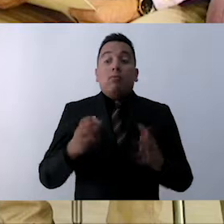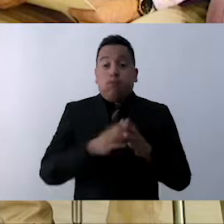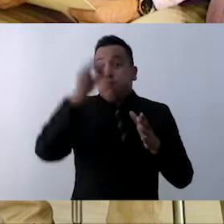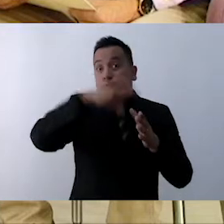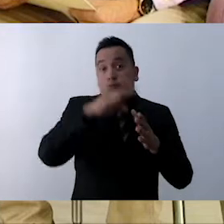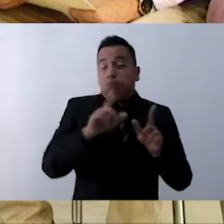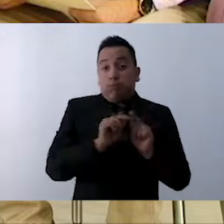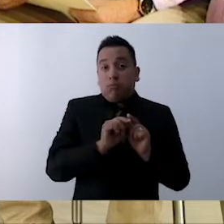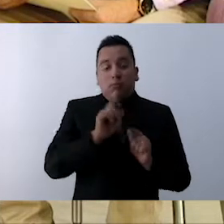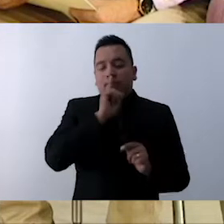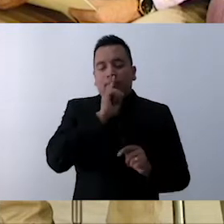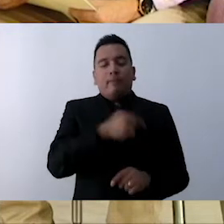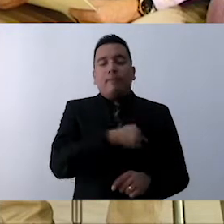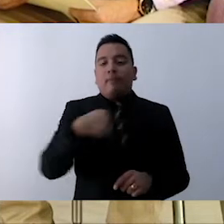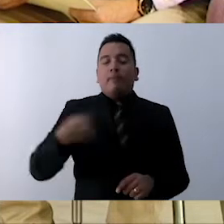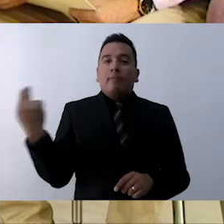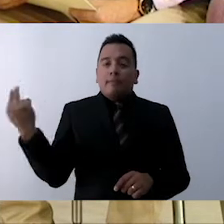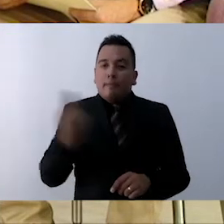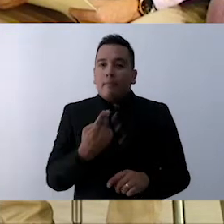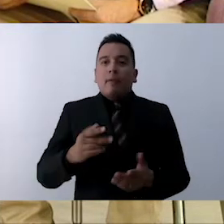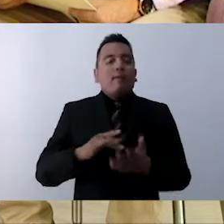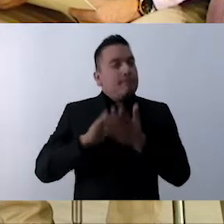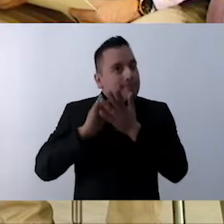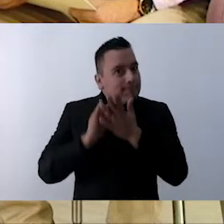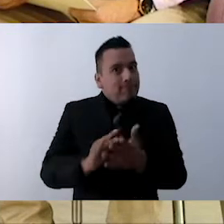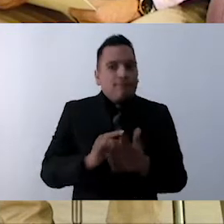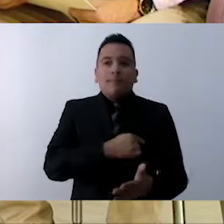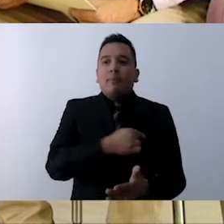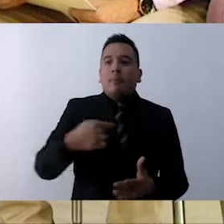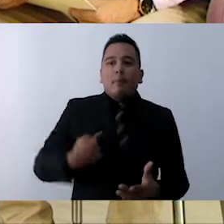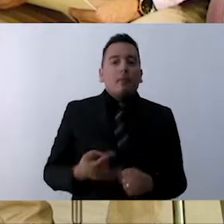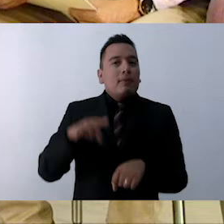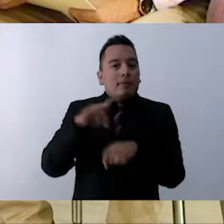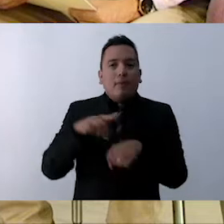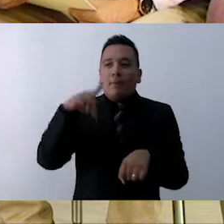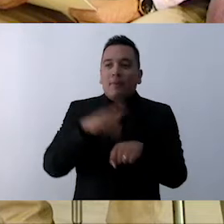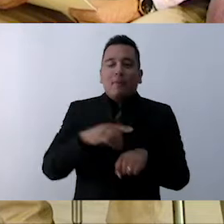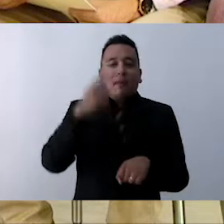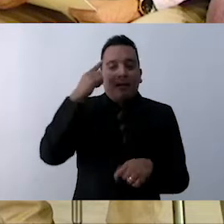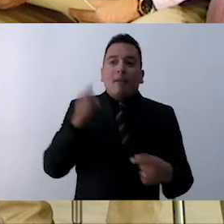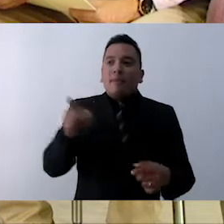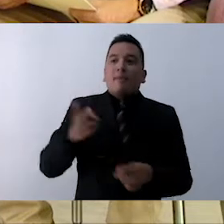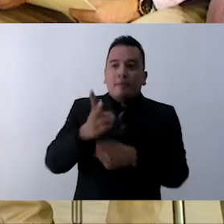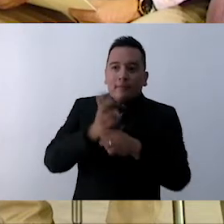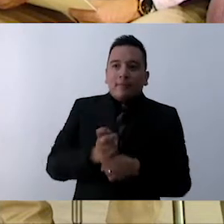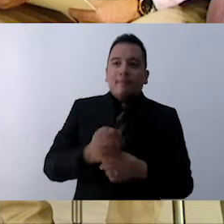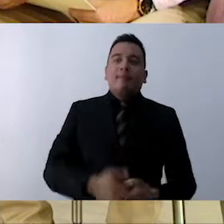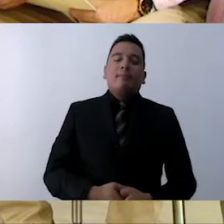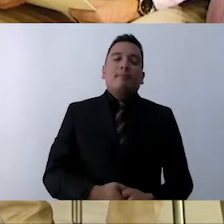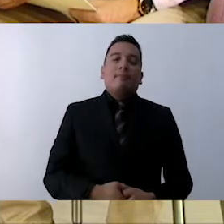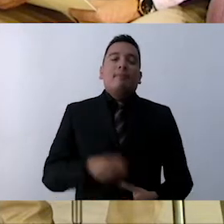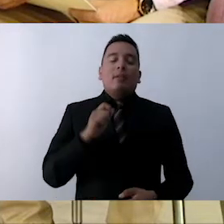de la jornada electoral. Tenemos que tener mayor participación nosotros en el desarrollo